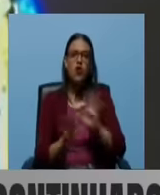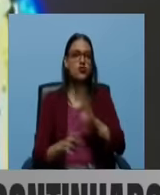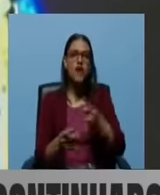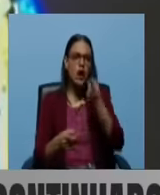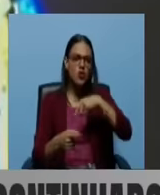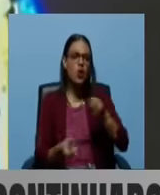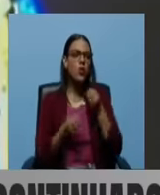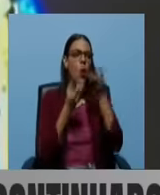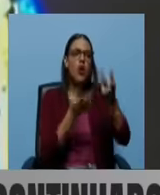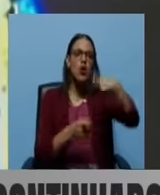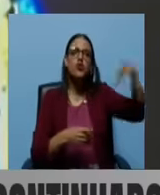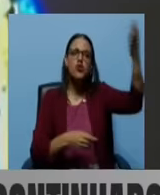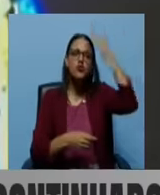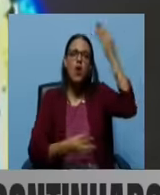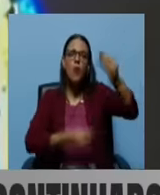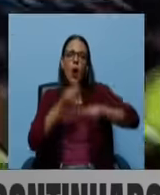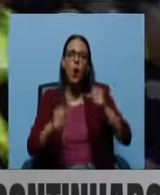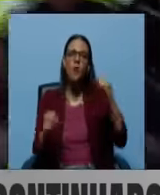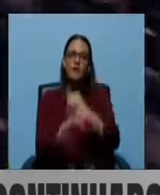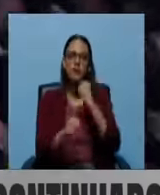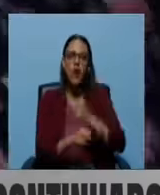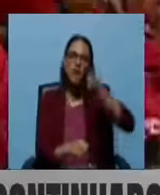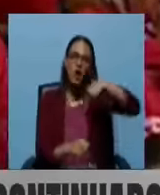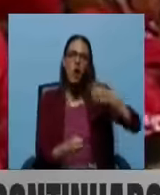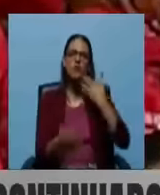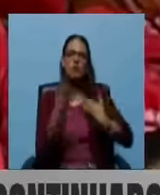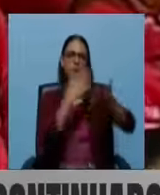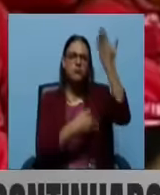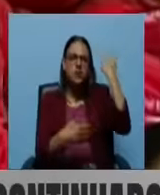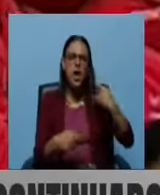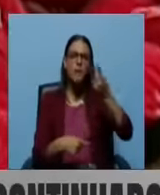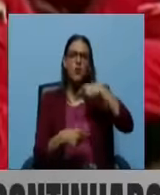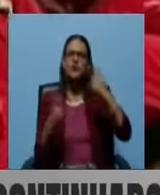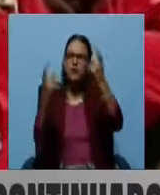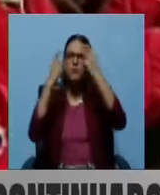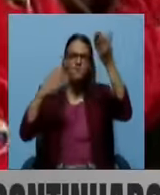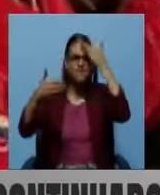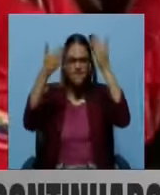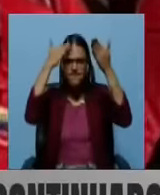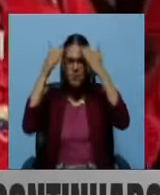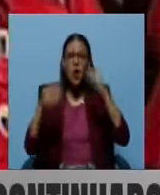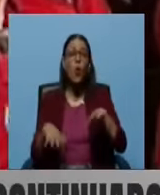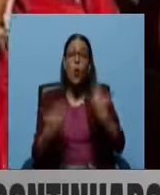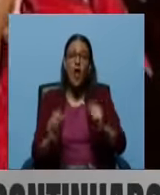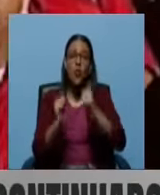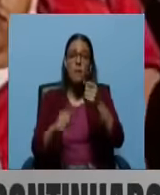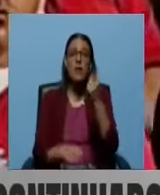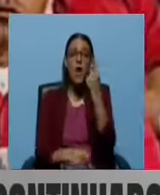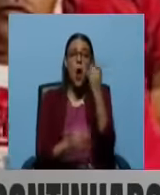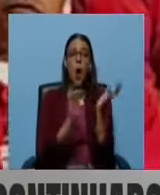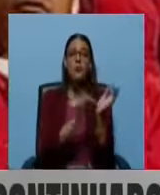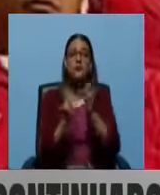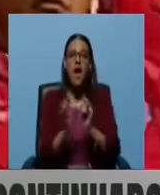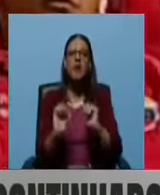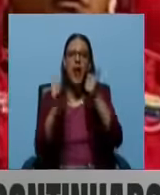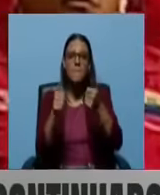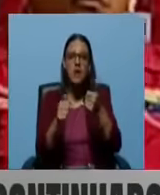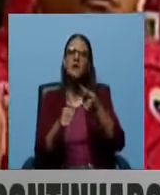desde hace tiempo. Se formalizó esa unión el 11 de abril.